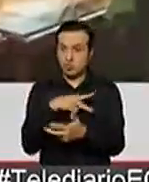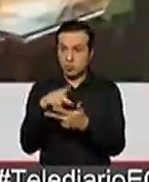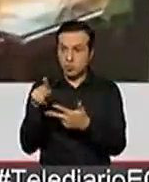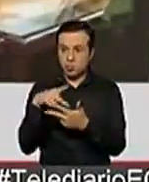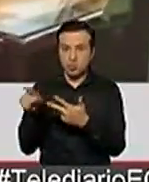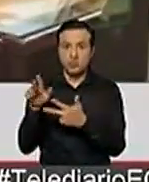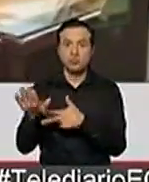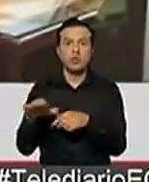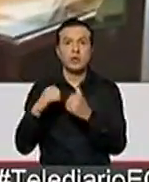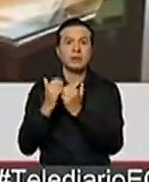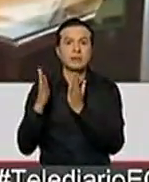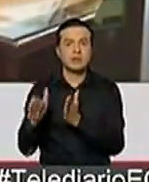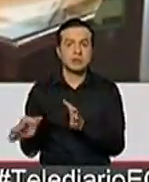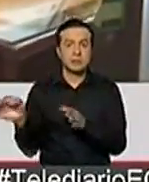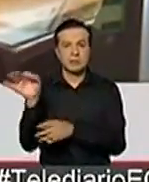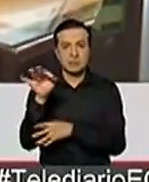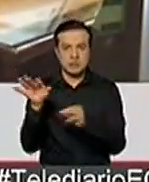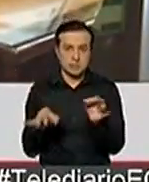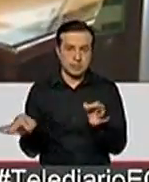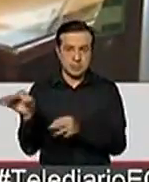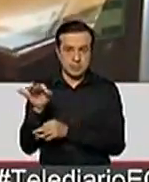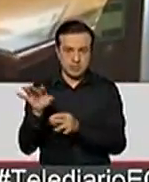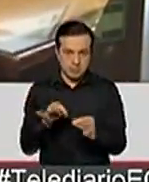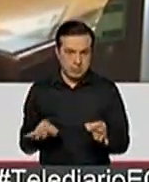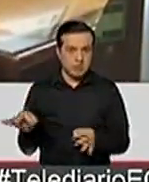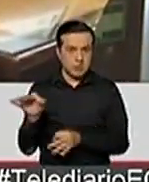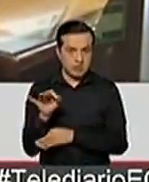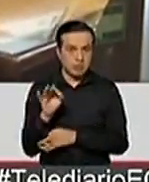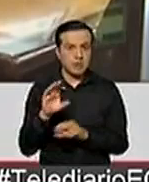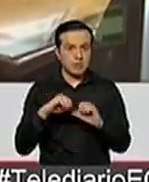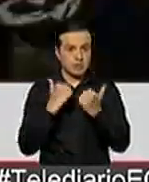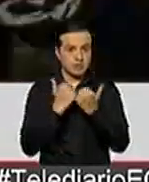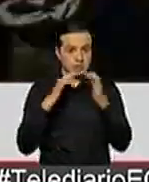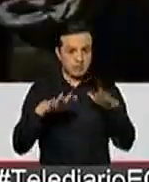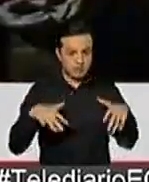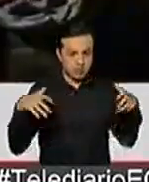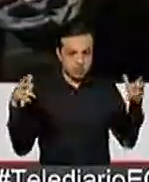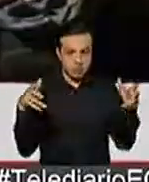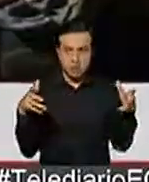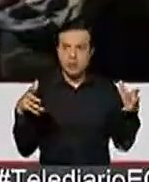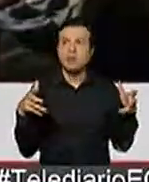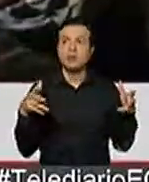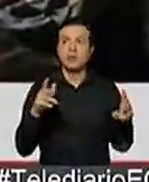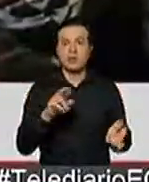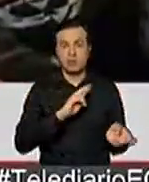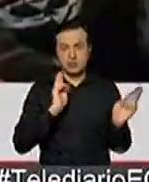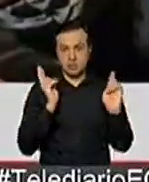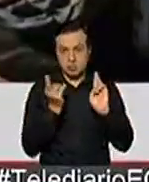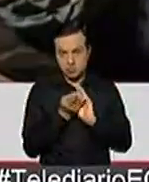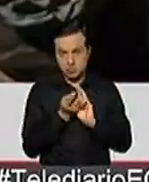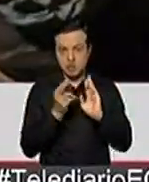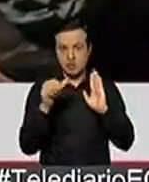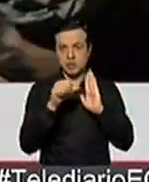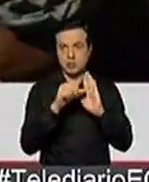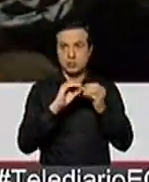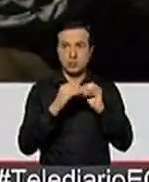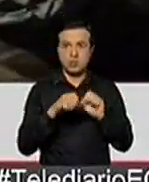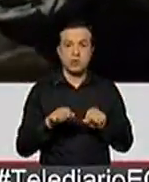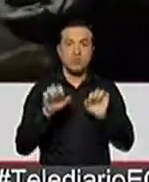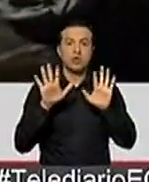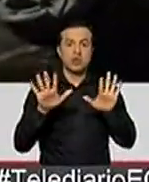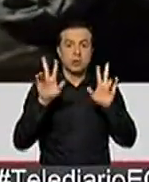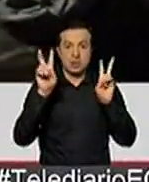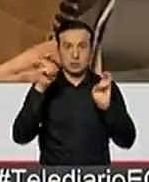sus asambleístas alternos que deben ser principalizados para actuar en el Pleno. A través de una pequeña reforma al artículo 10 inherente